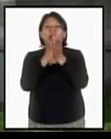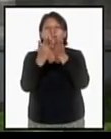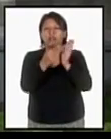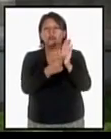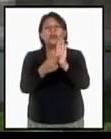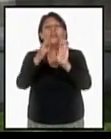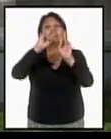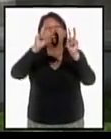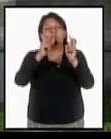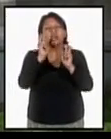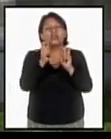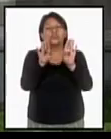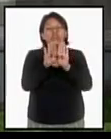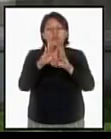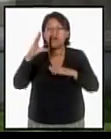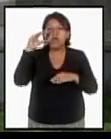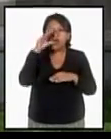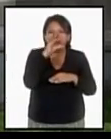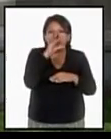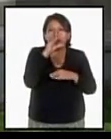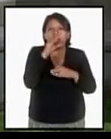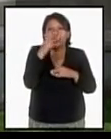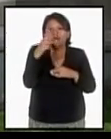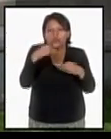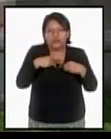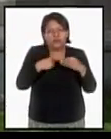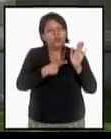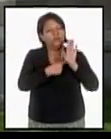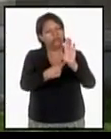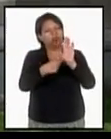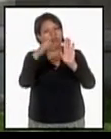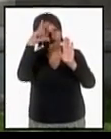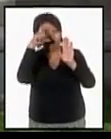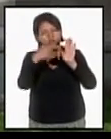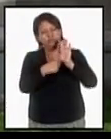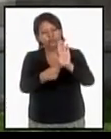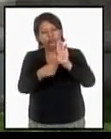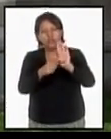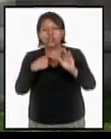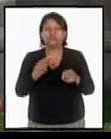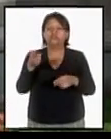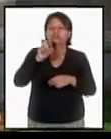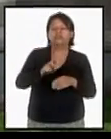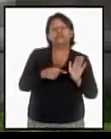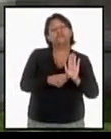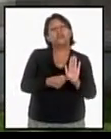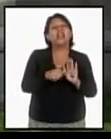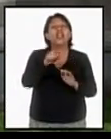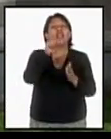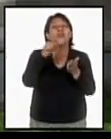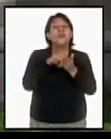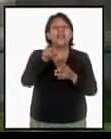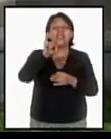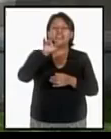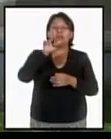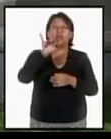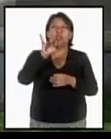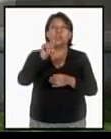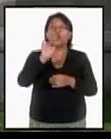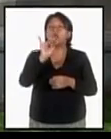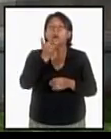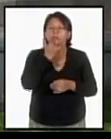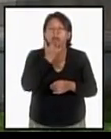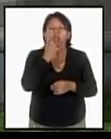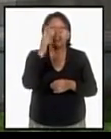africanos a través de fotografías del siglo XIX, y a la hora que me senté a presentar el libro en Irapuato, en León,